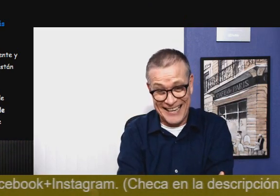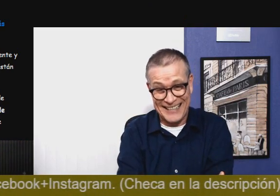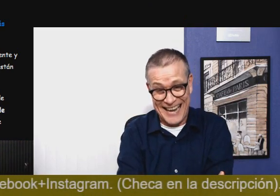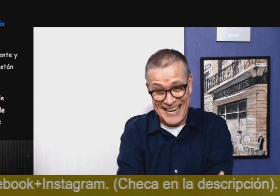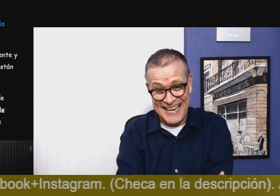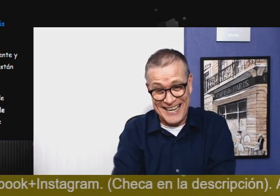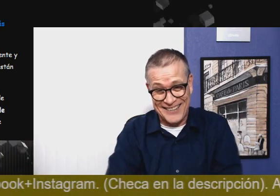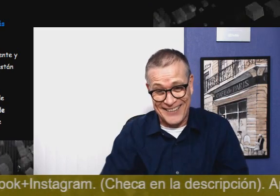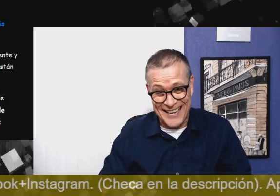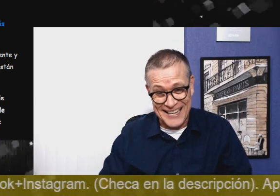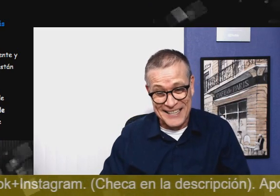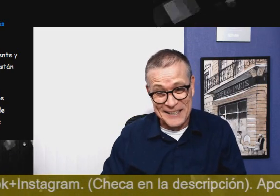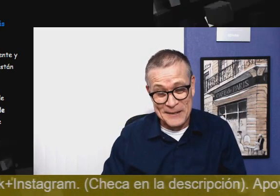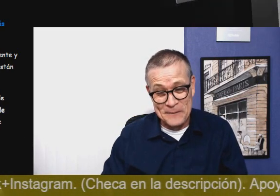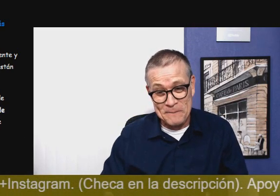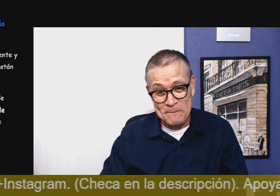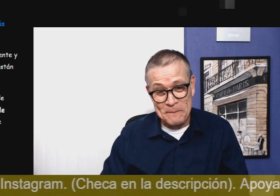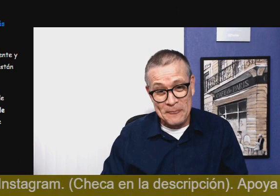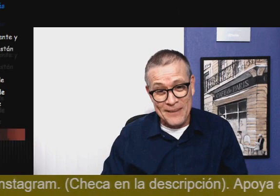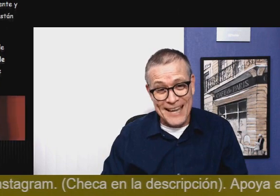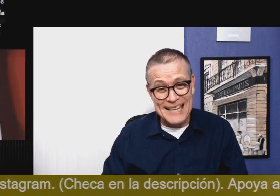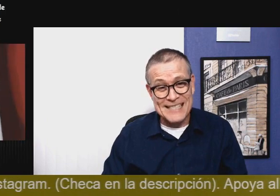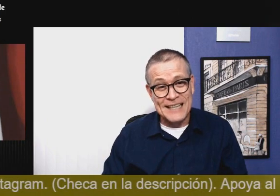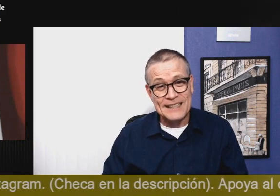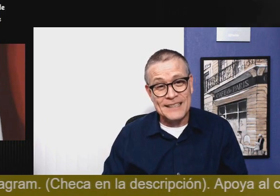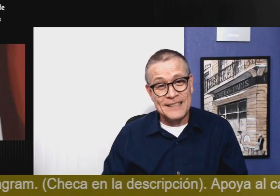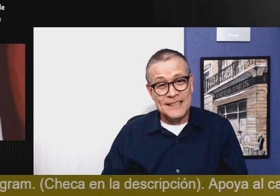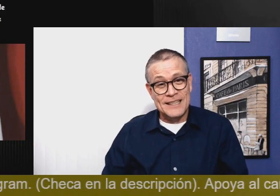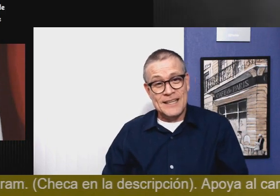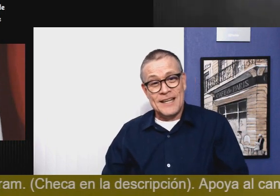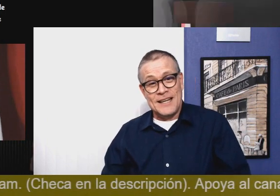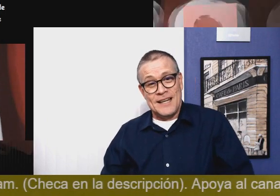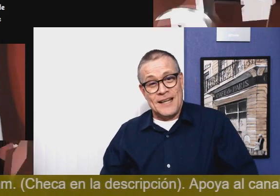Hija, está canijo, ¿eh? Fíjense,